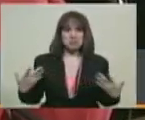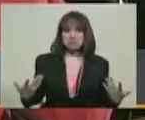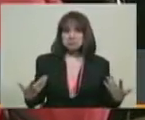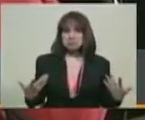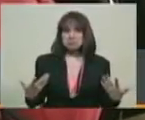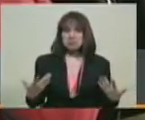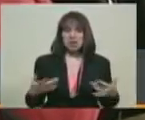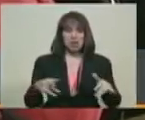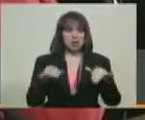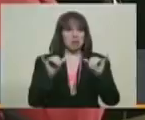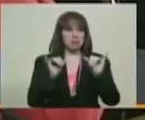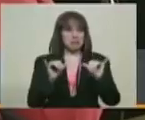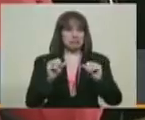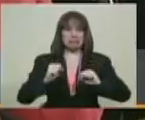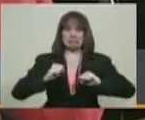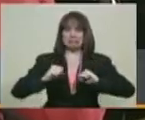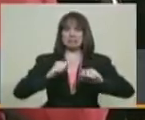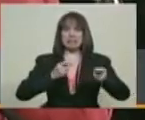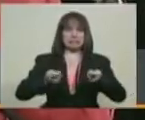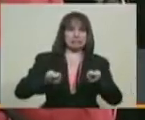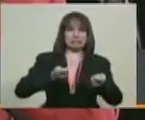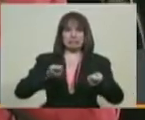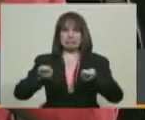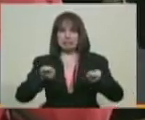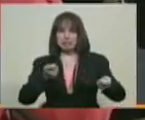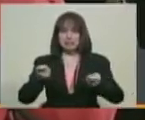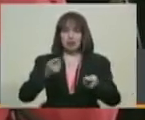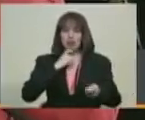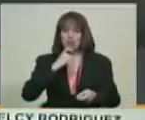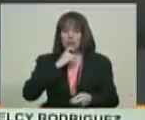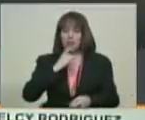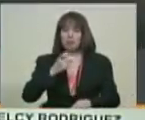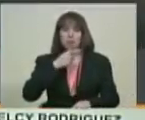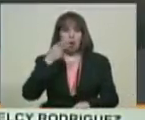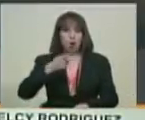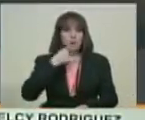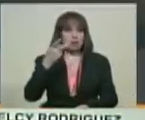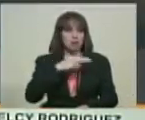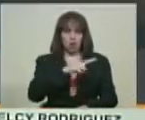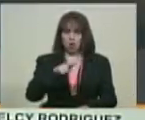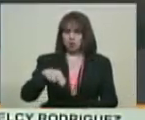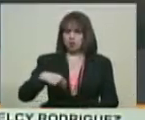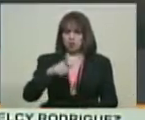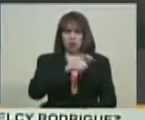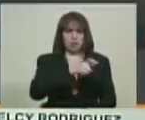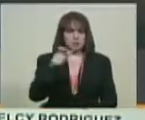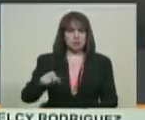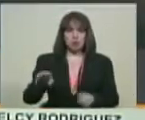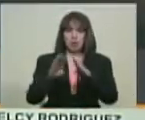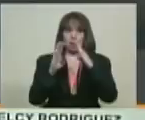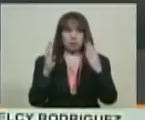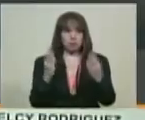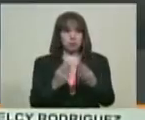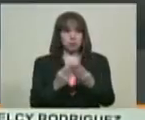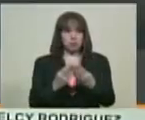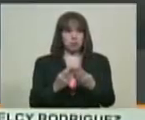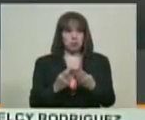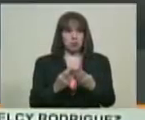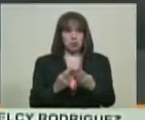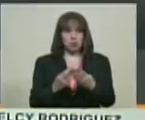el medio de este tenso contexto político, nosotros, ciudadanos del mundo, blancos de las